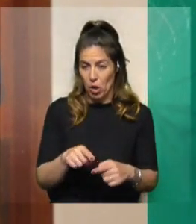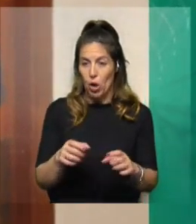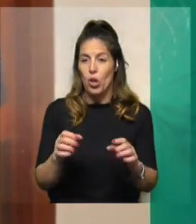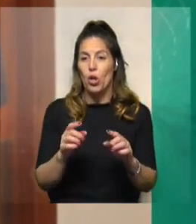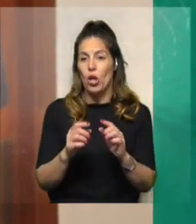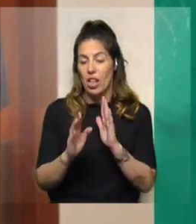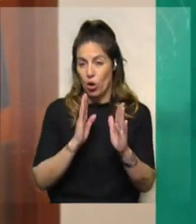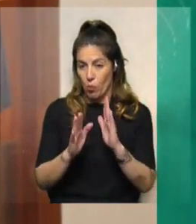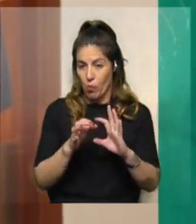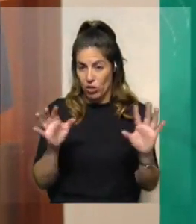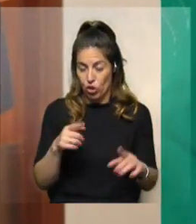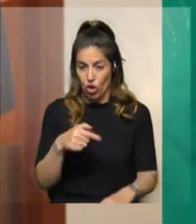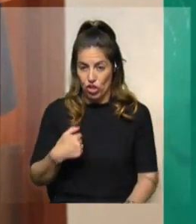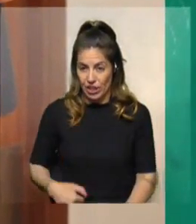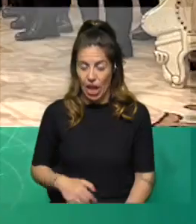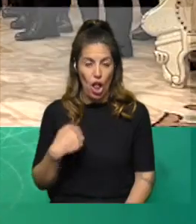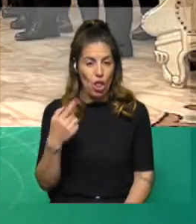todos sabemos que